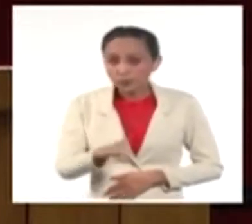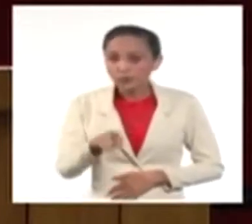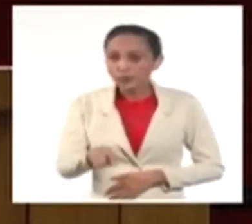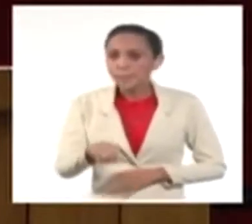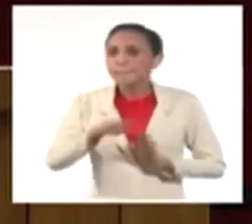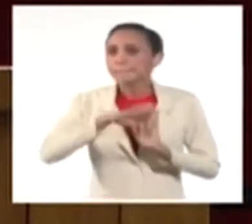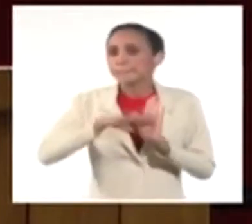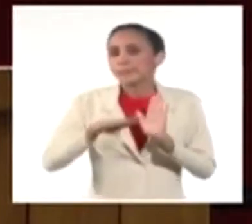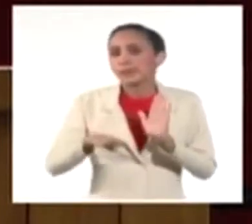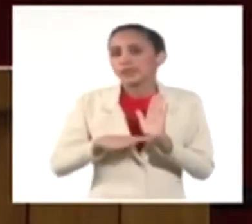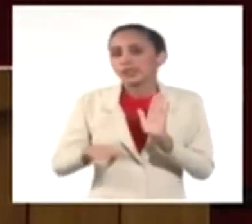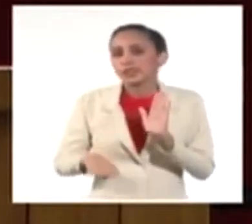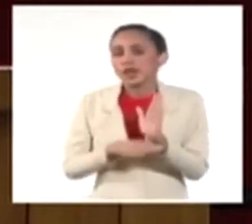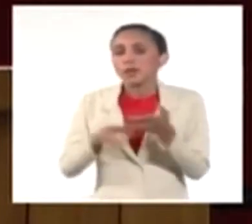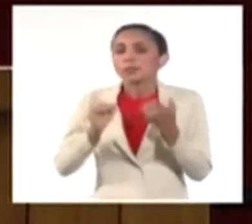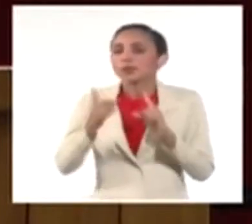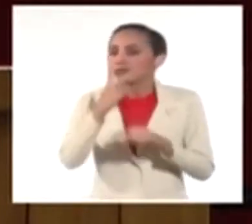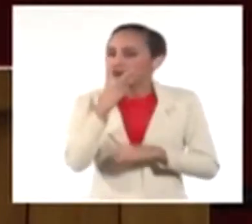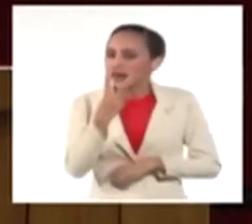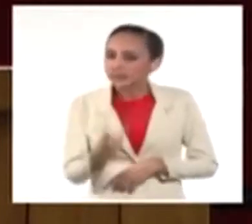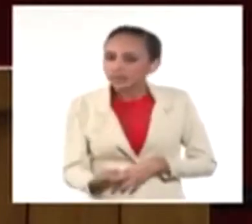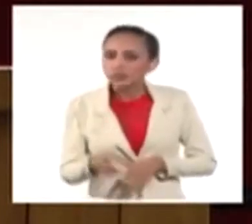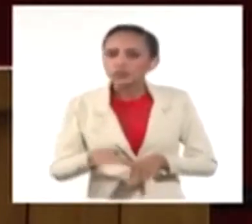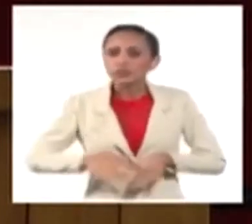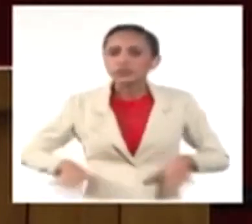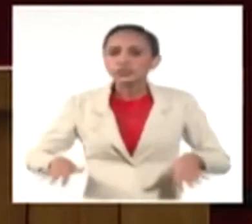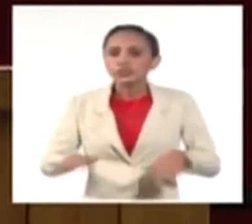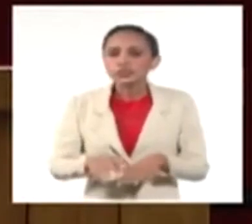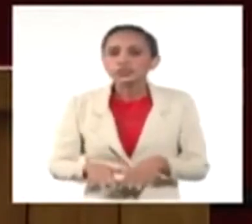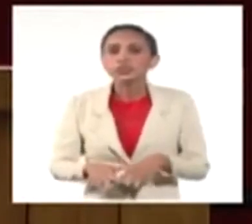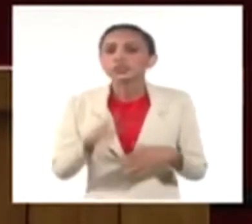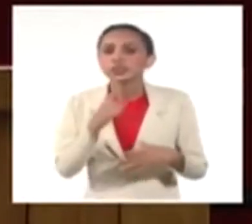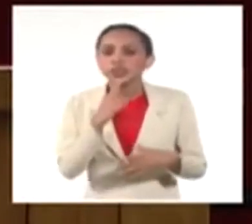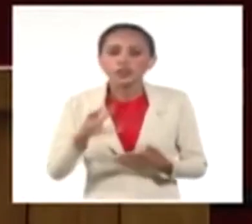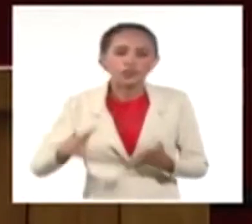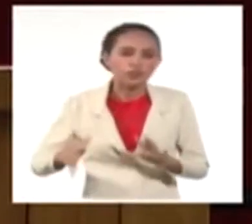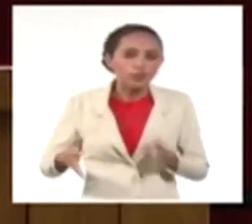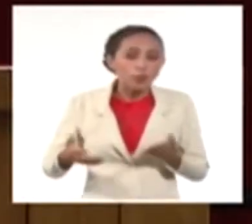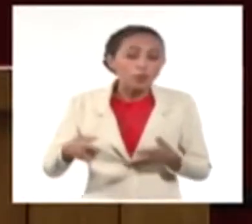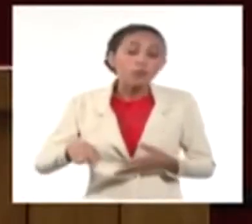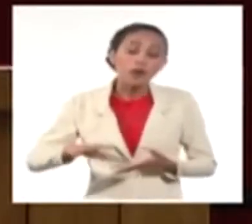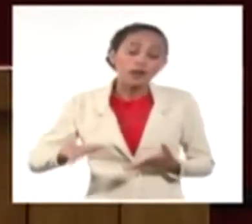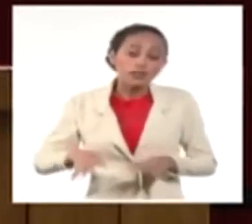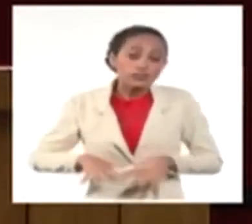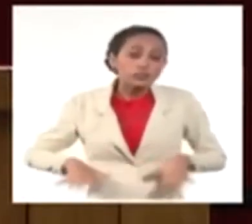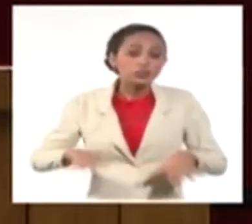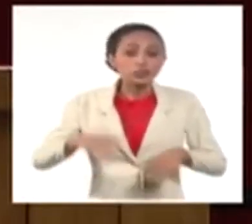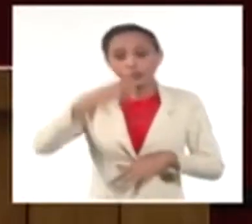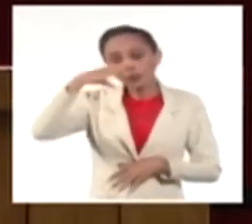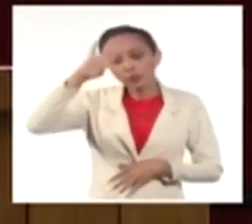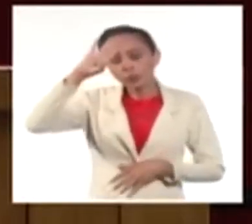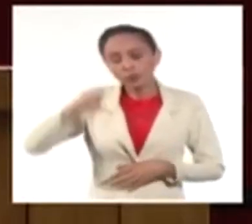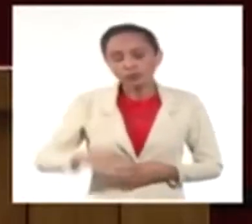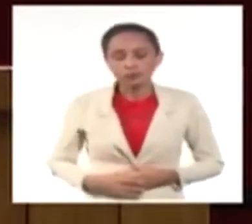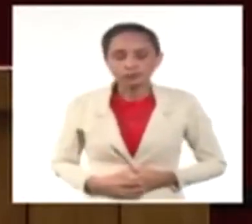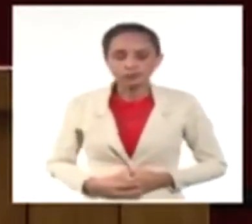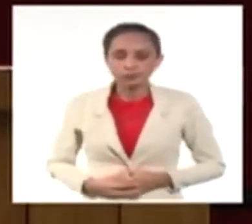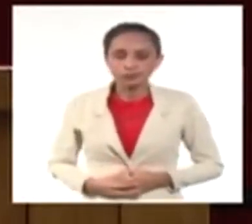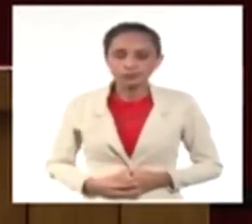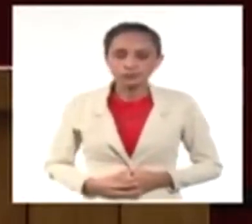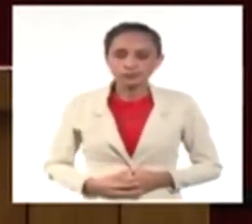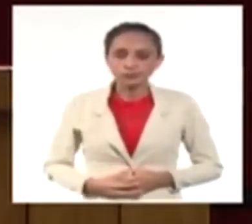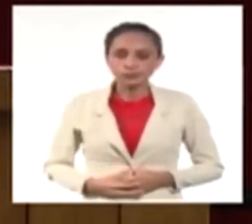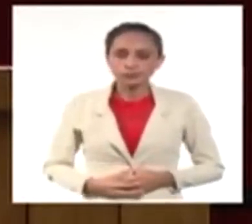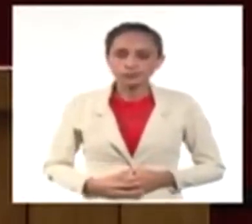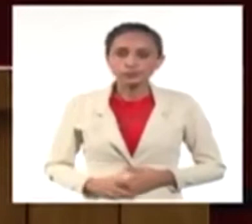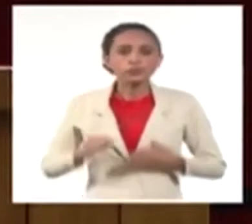de la política para la atención al comportamiento de la dinámica demográfica del país. En la contribución territorial para